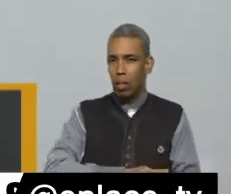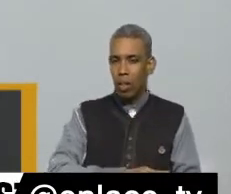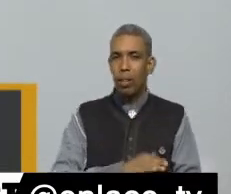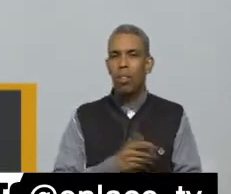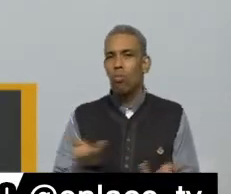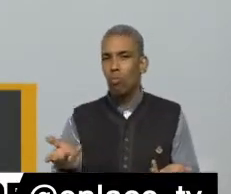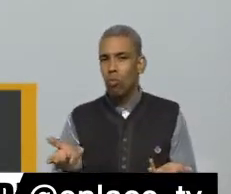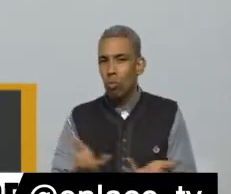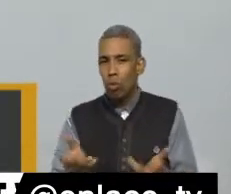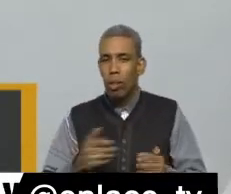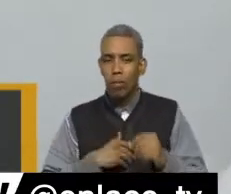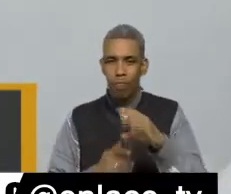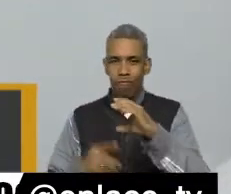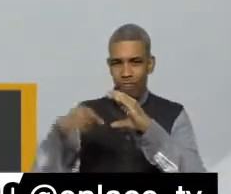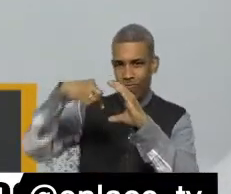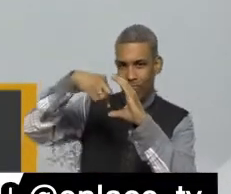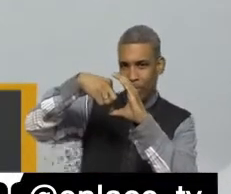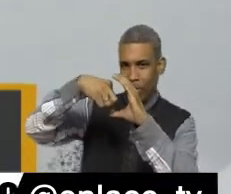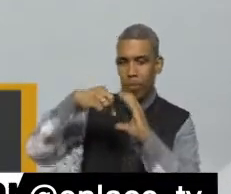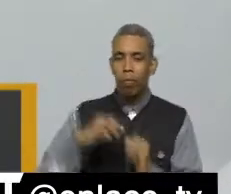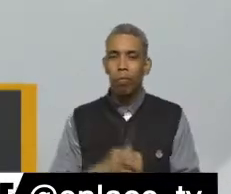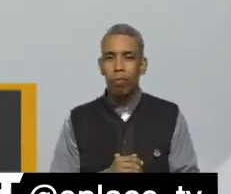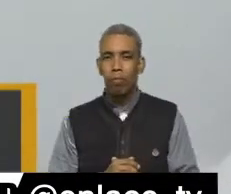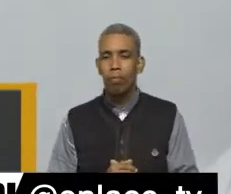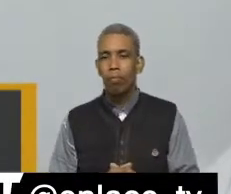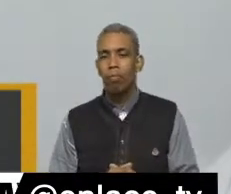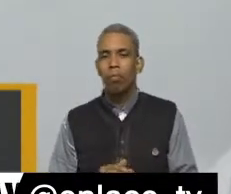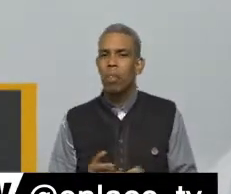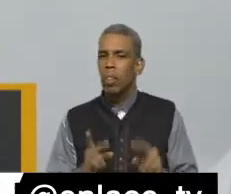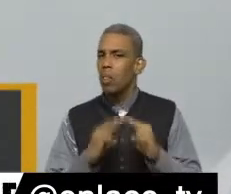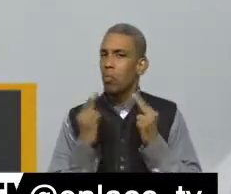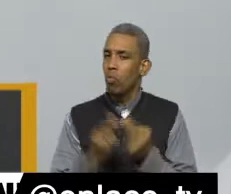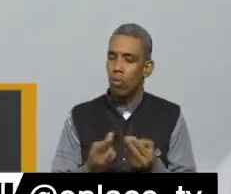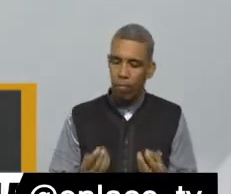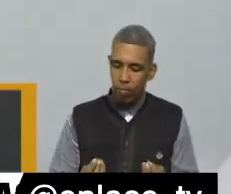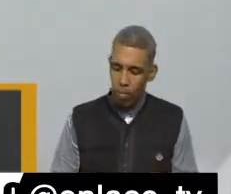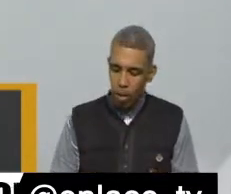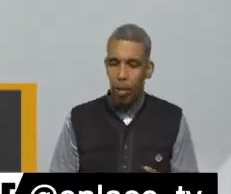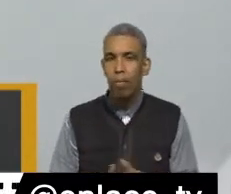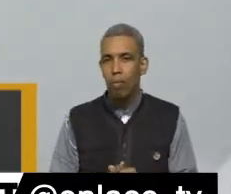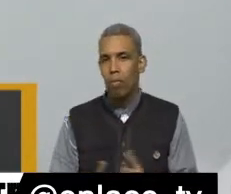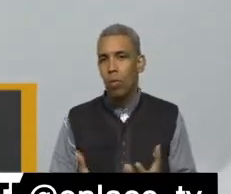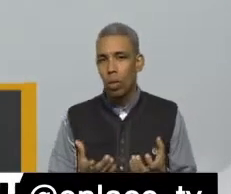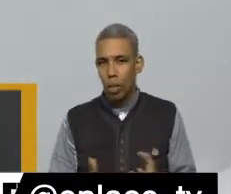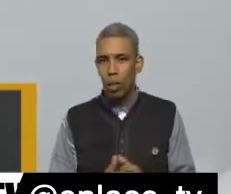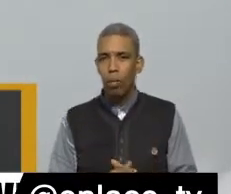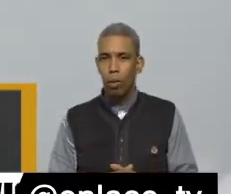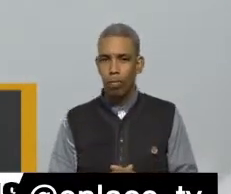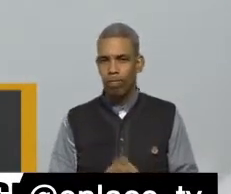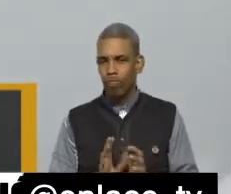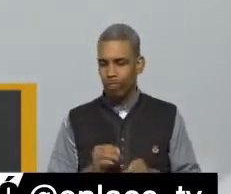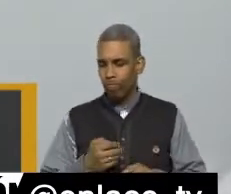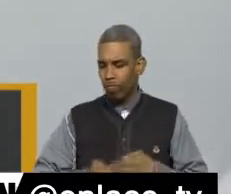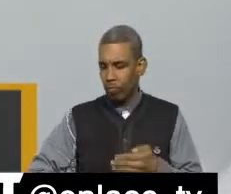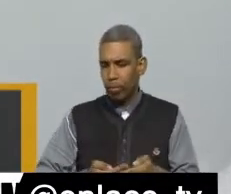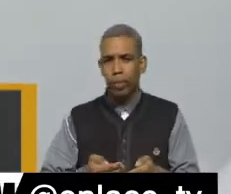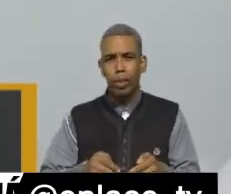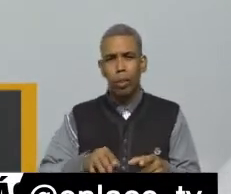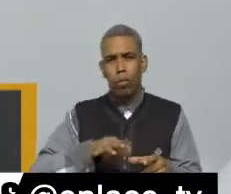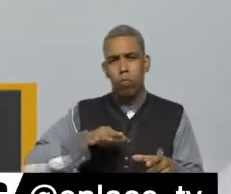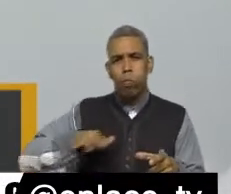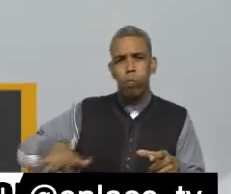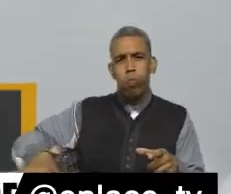reactivar todos los procesos que tienen que ver con la recuperación de humedales, con la